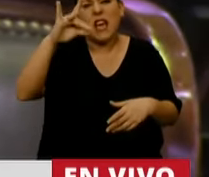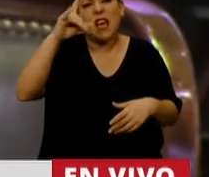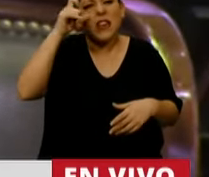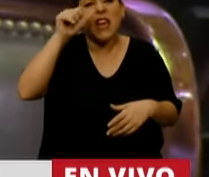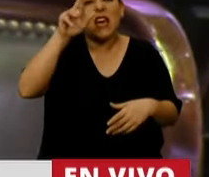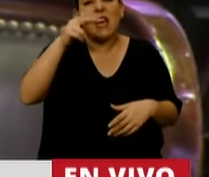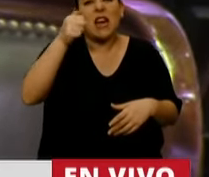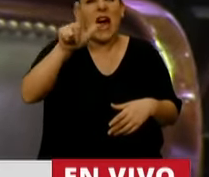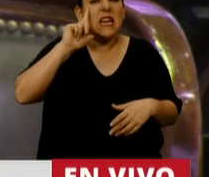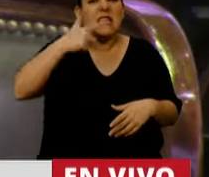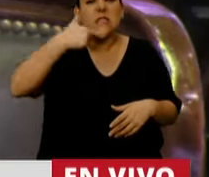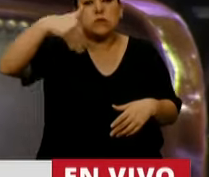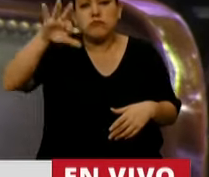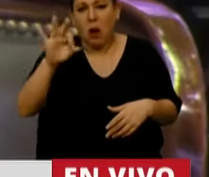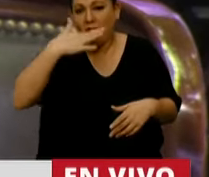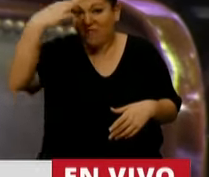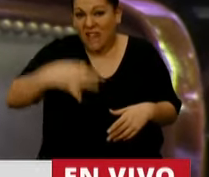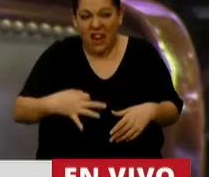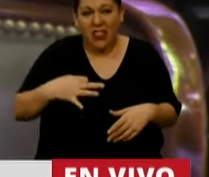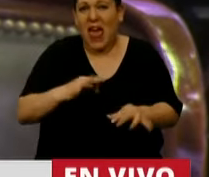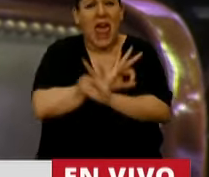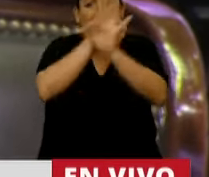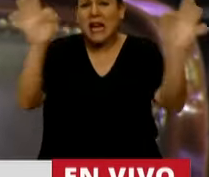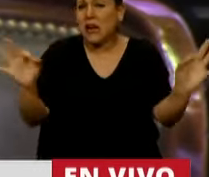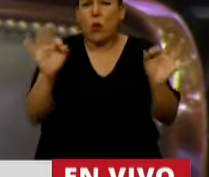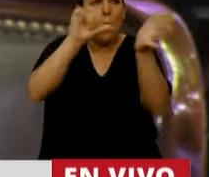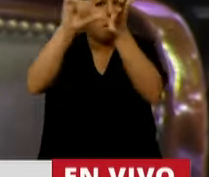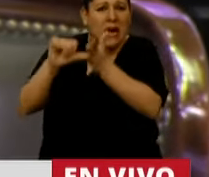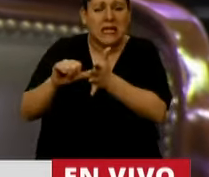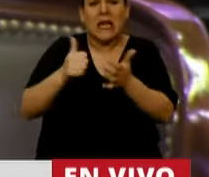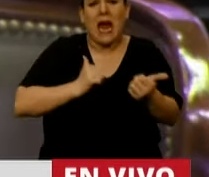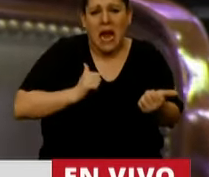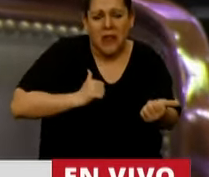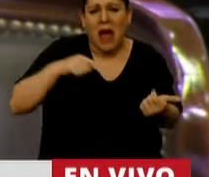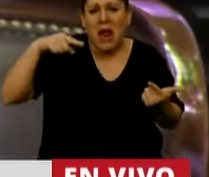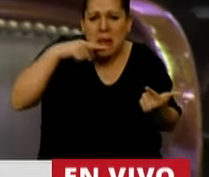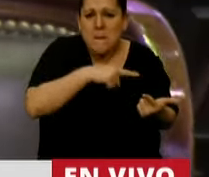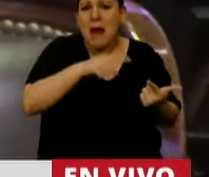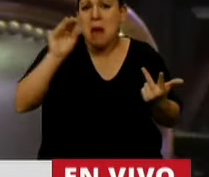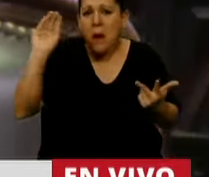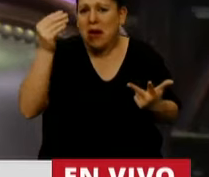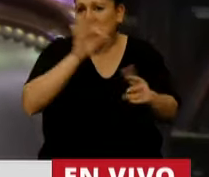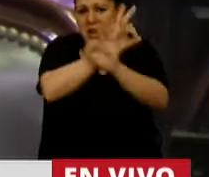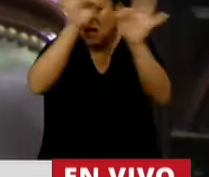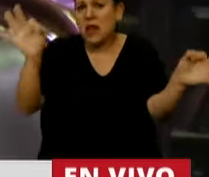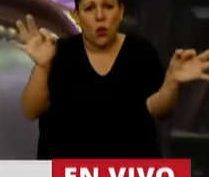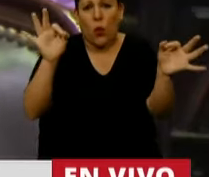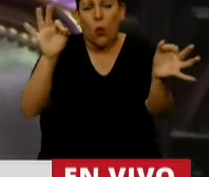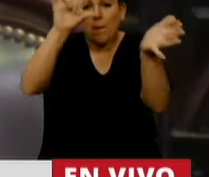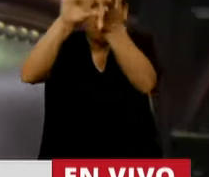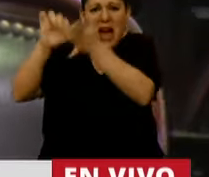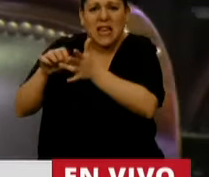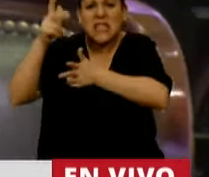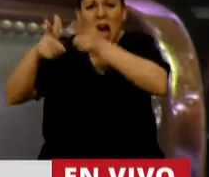democracia federal del mundo, en ninguna, Canadá, Australia, Alemania, incluso Brasil, cuando se debate el presupuesto